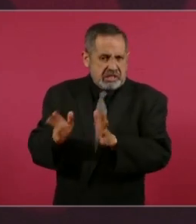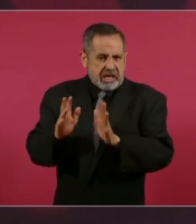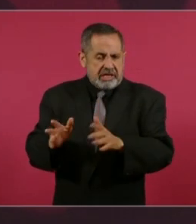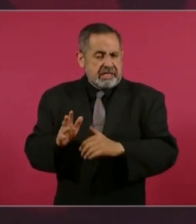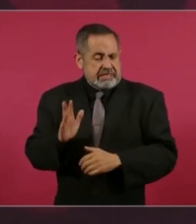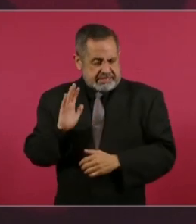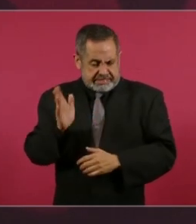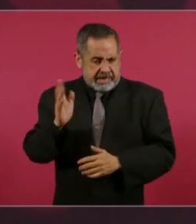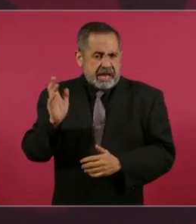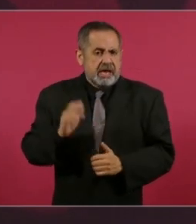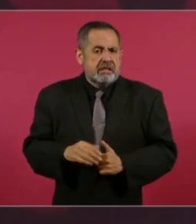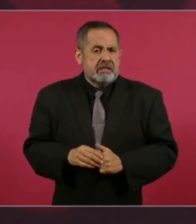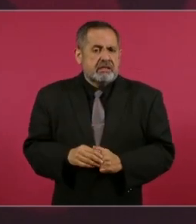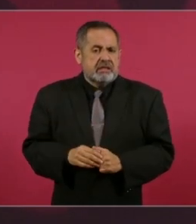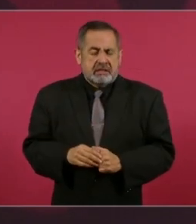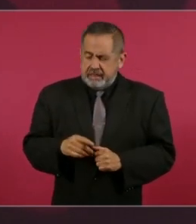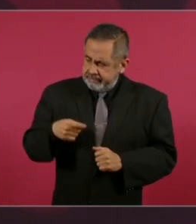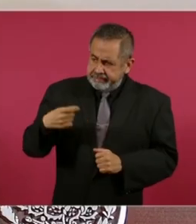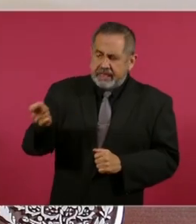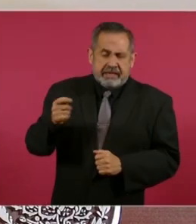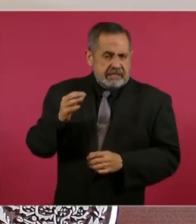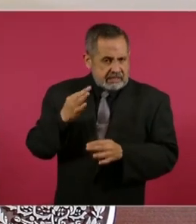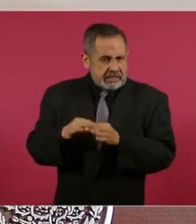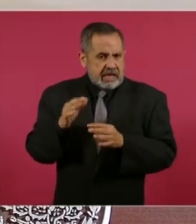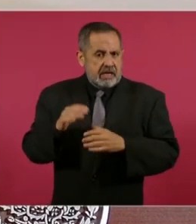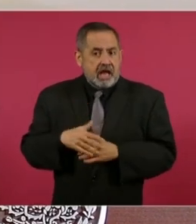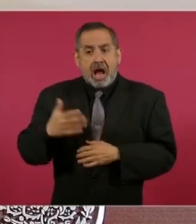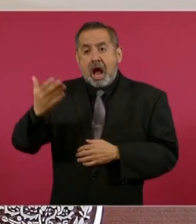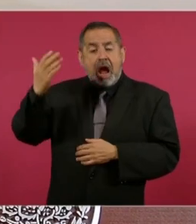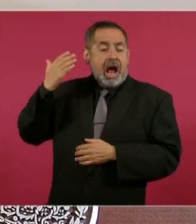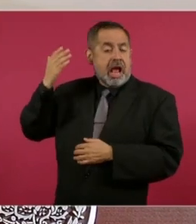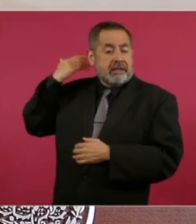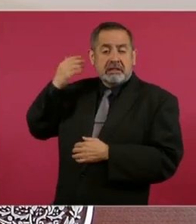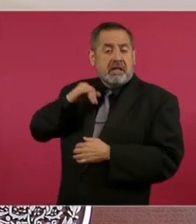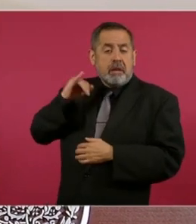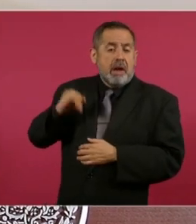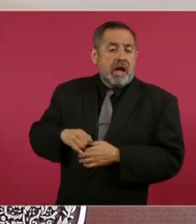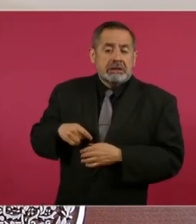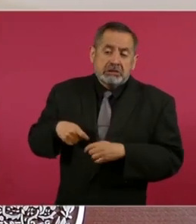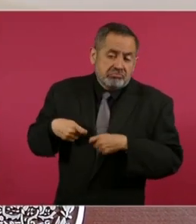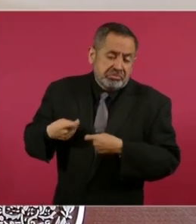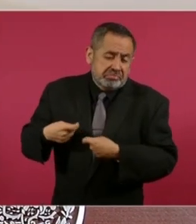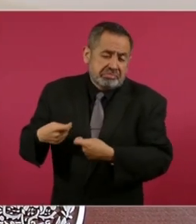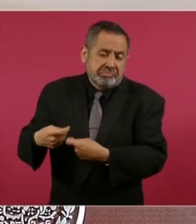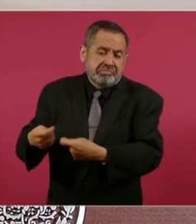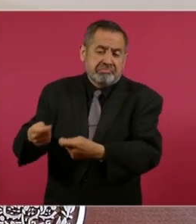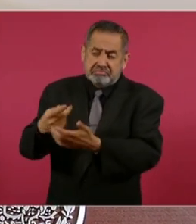sus plazas, como nunca se había hecho.